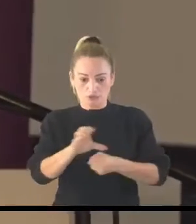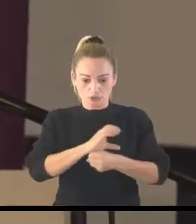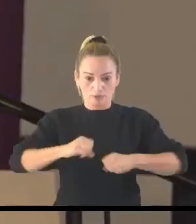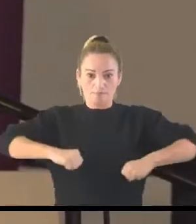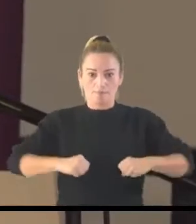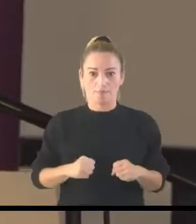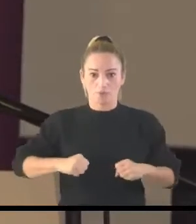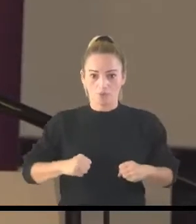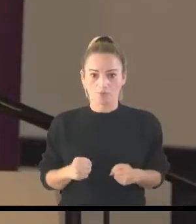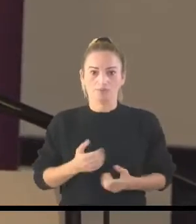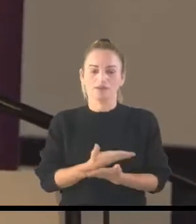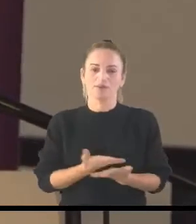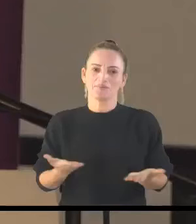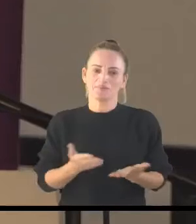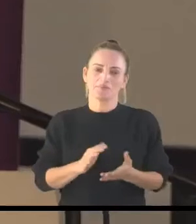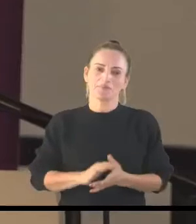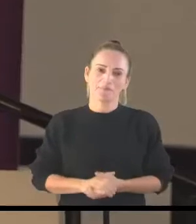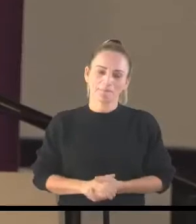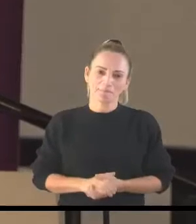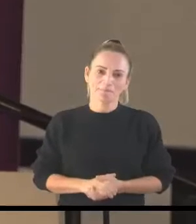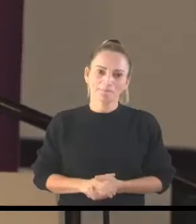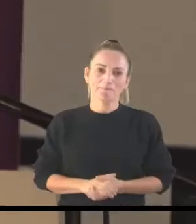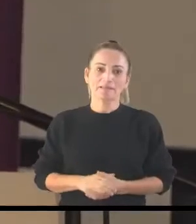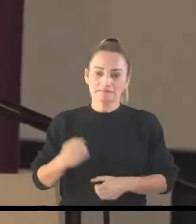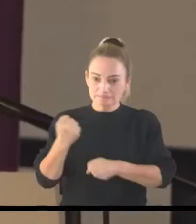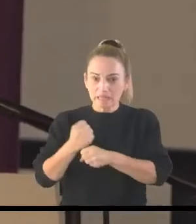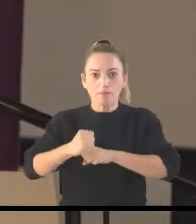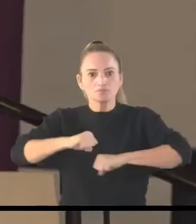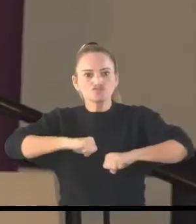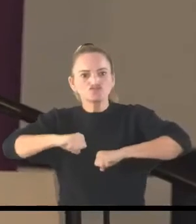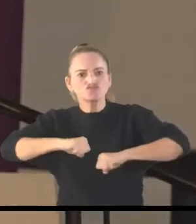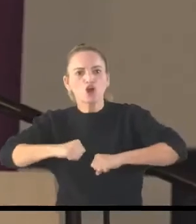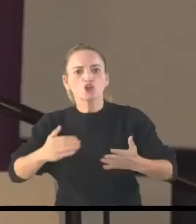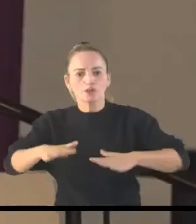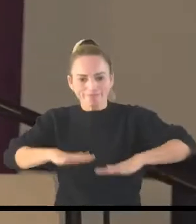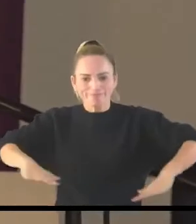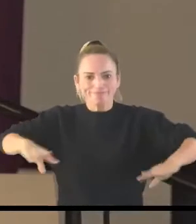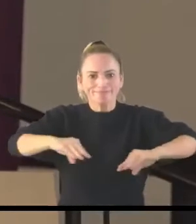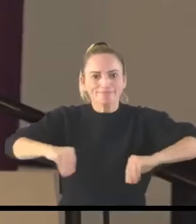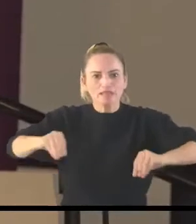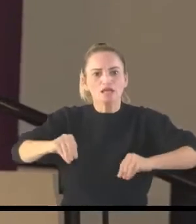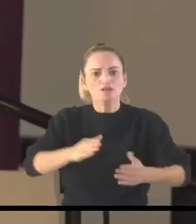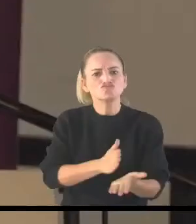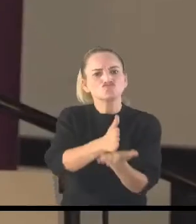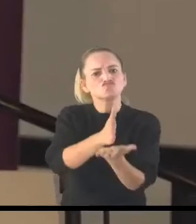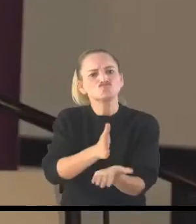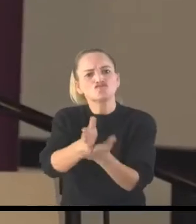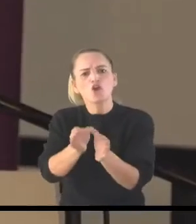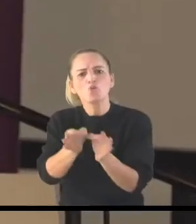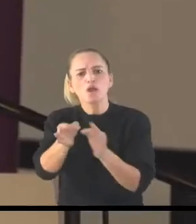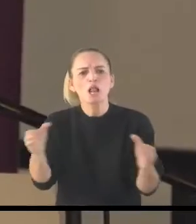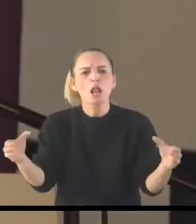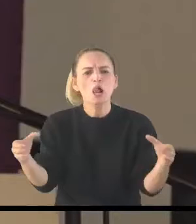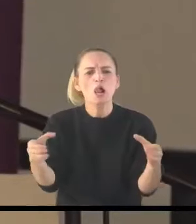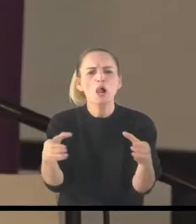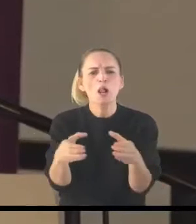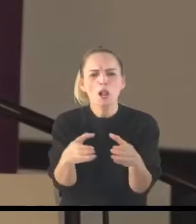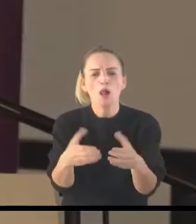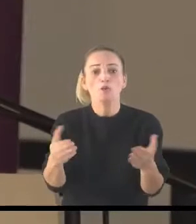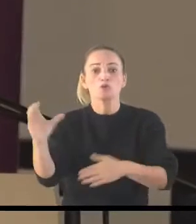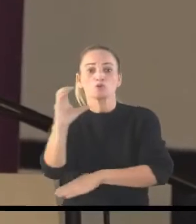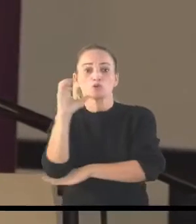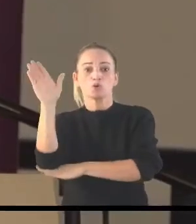Bogotá, estas labores las hacemos en los territorios, en los pueblitos pequeños